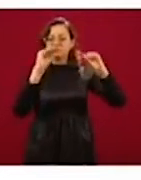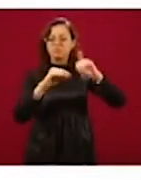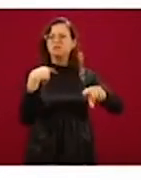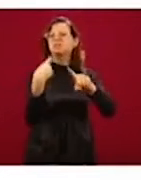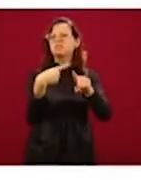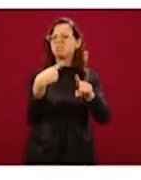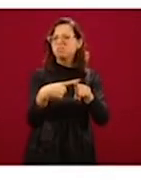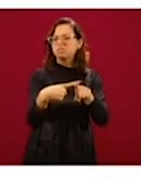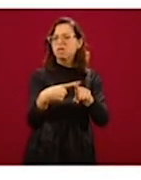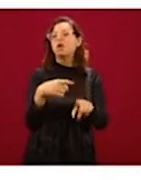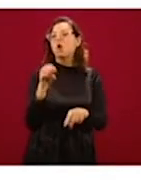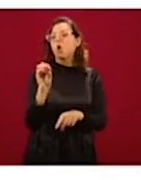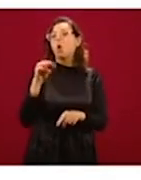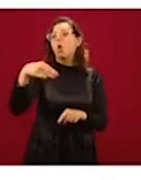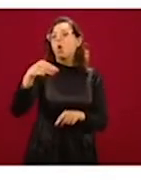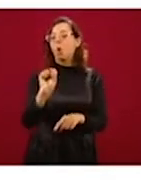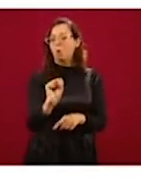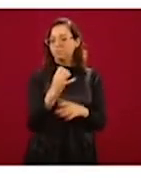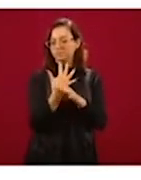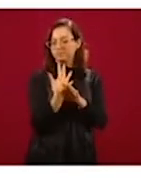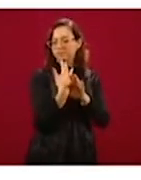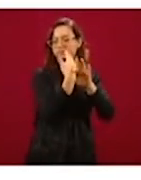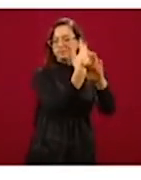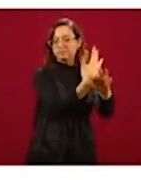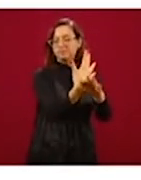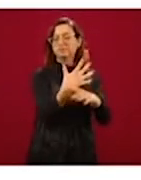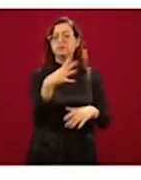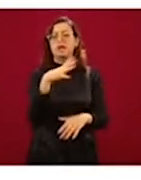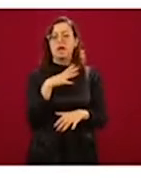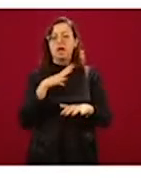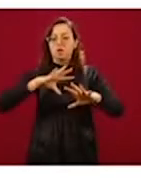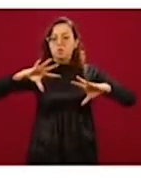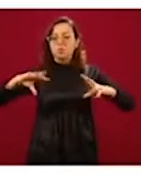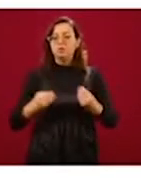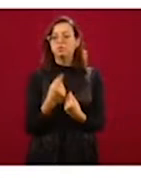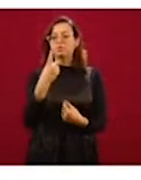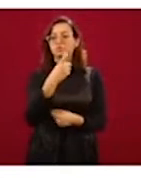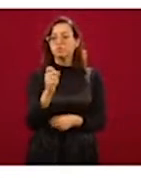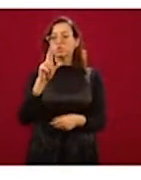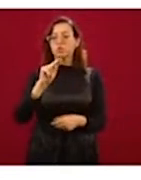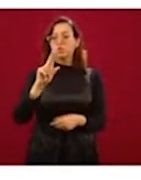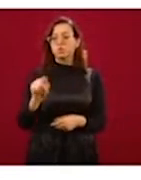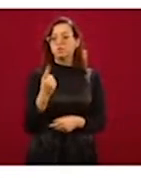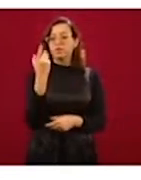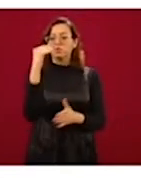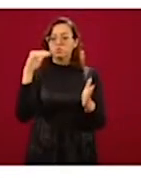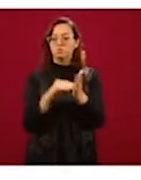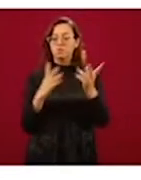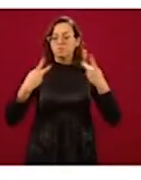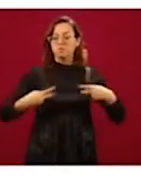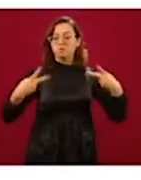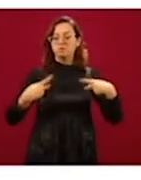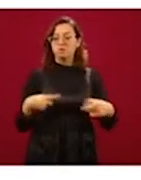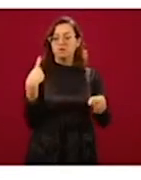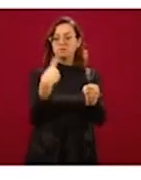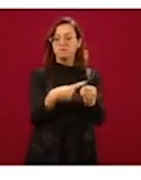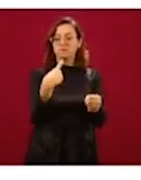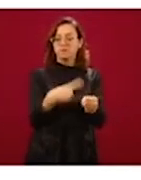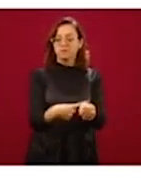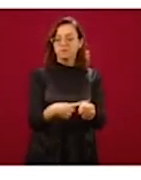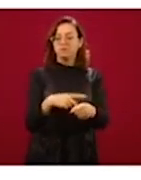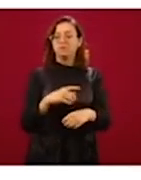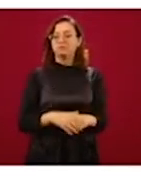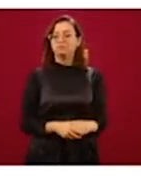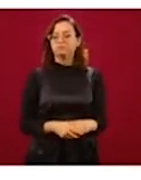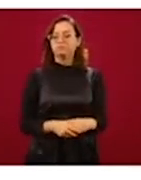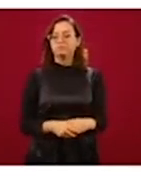vemos la suma acumulada de 191 mil casos, un poquito más. Vemos que en la región que está